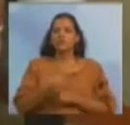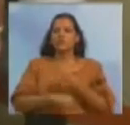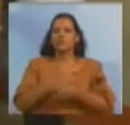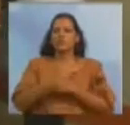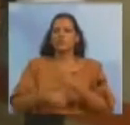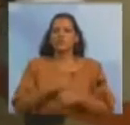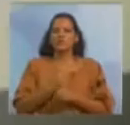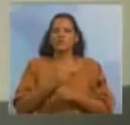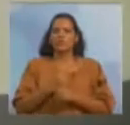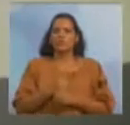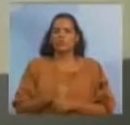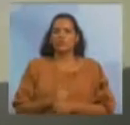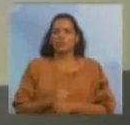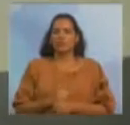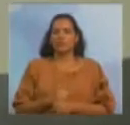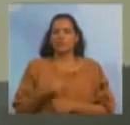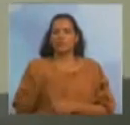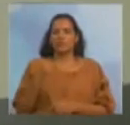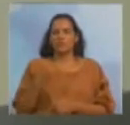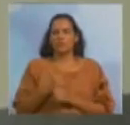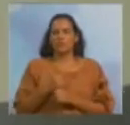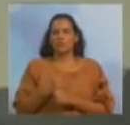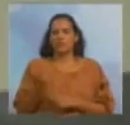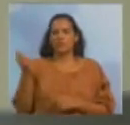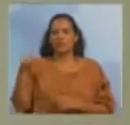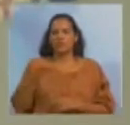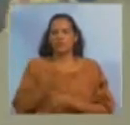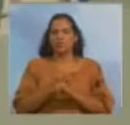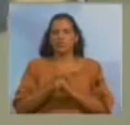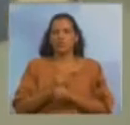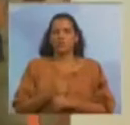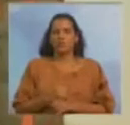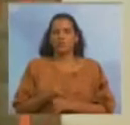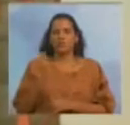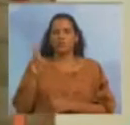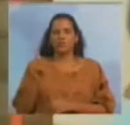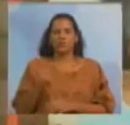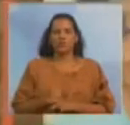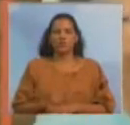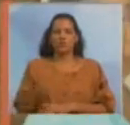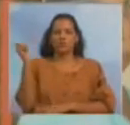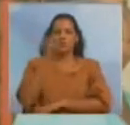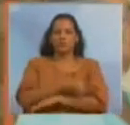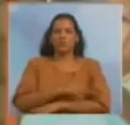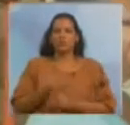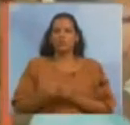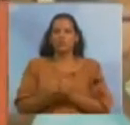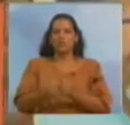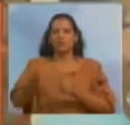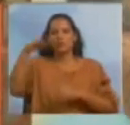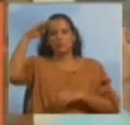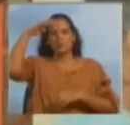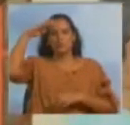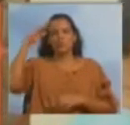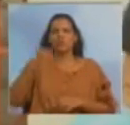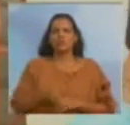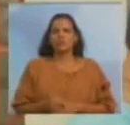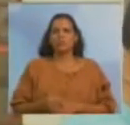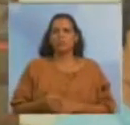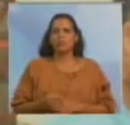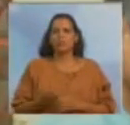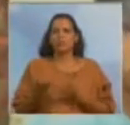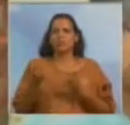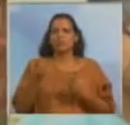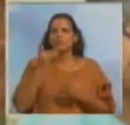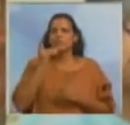año, Leiner Montaño solo ha podido ingresar a la empresa por dos ocasiones y acompañado de la fuerza pública. Quisimos obtener